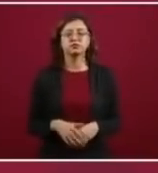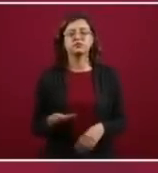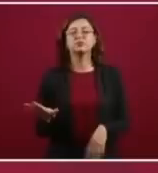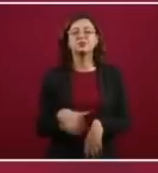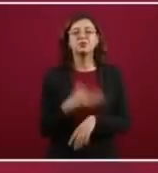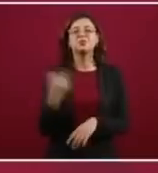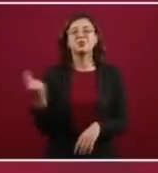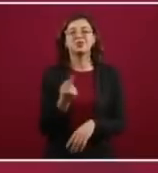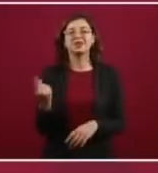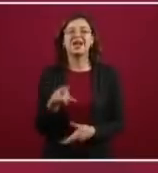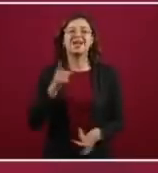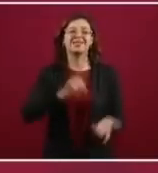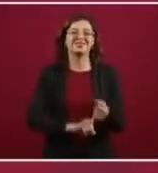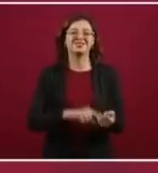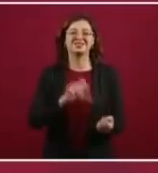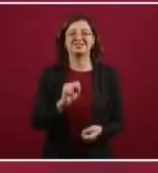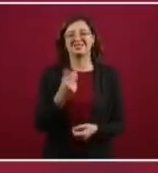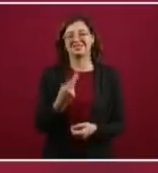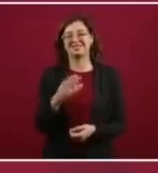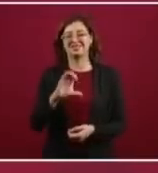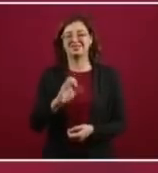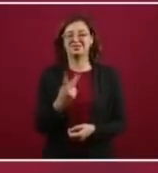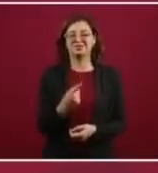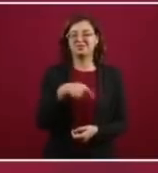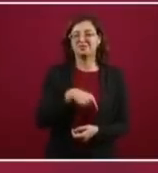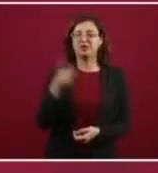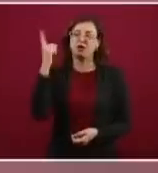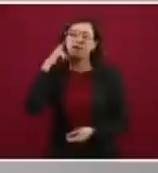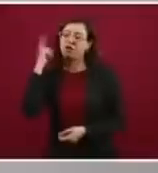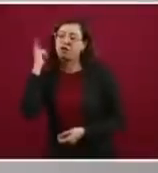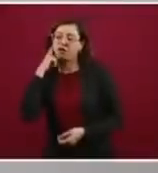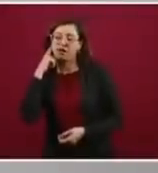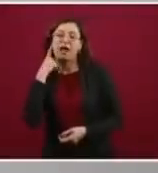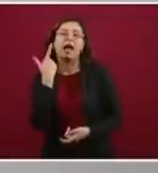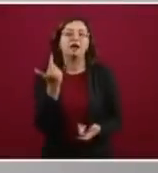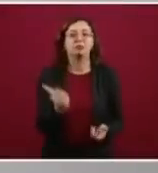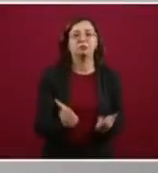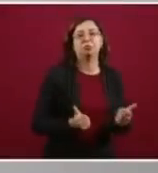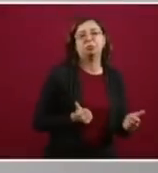tenía información privilegiada. ¿Quién cuenta esto